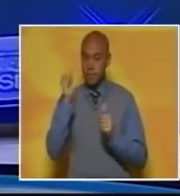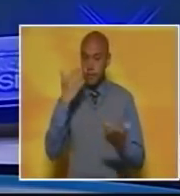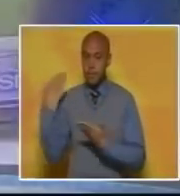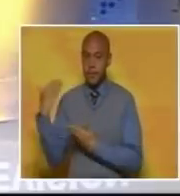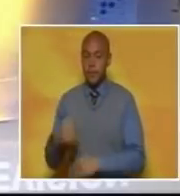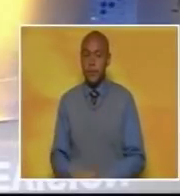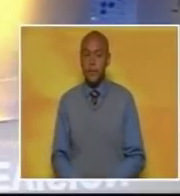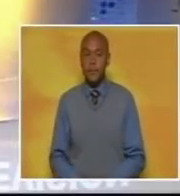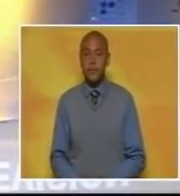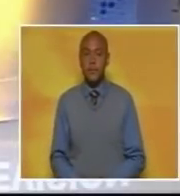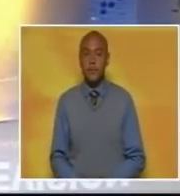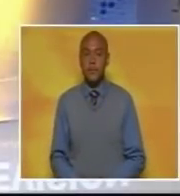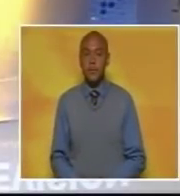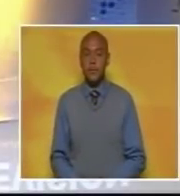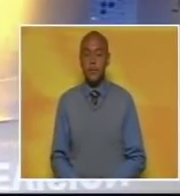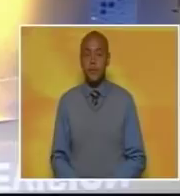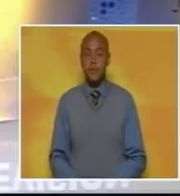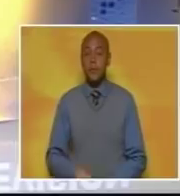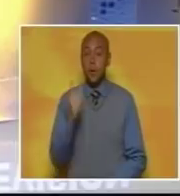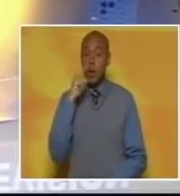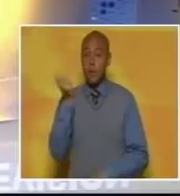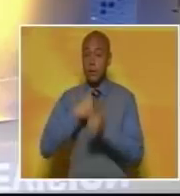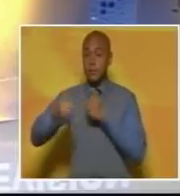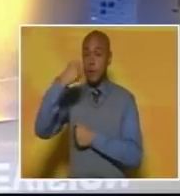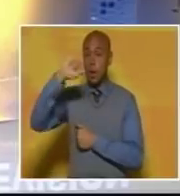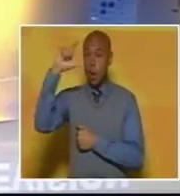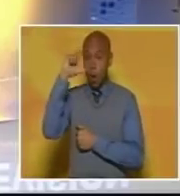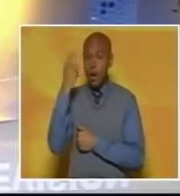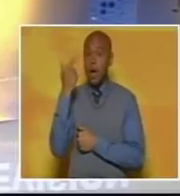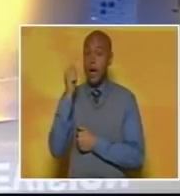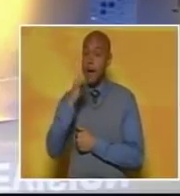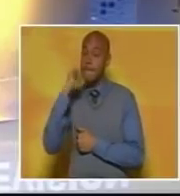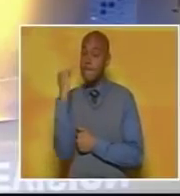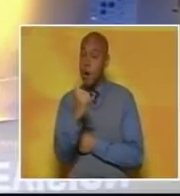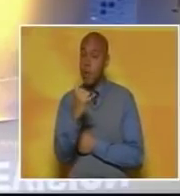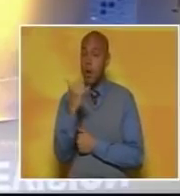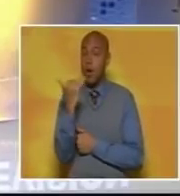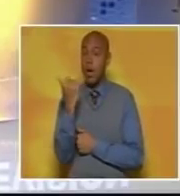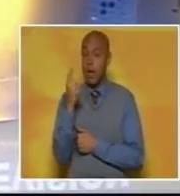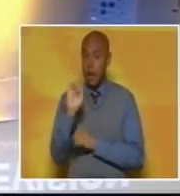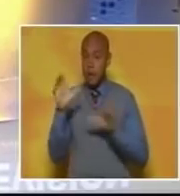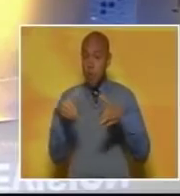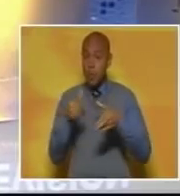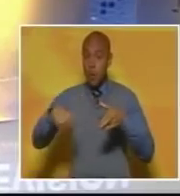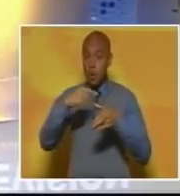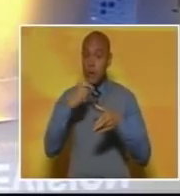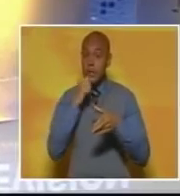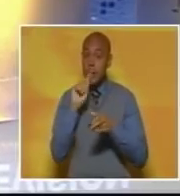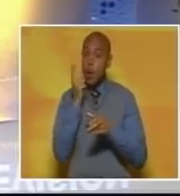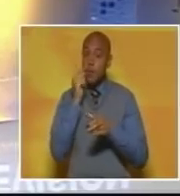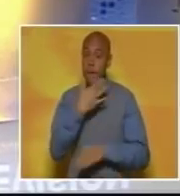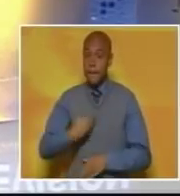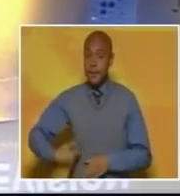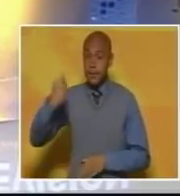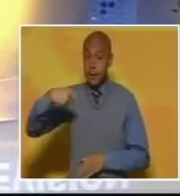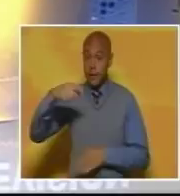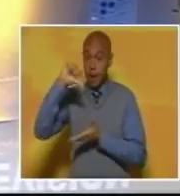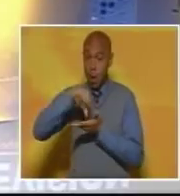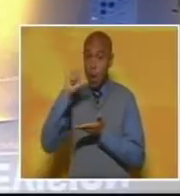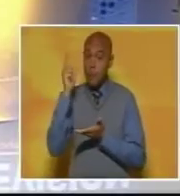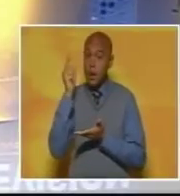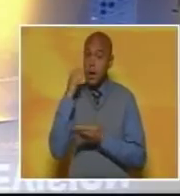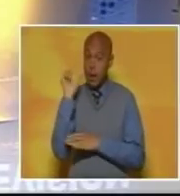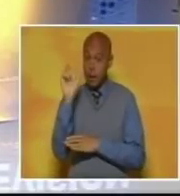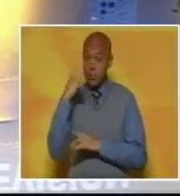Comenzamos. El canciller de la República, Jorge Arreaza, informó que durante la reunión que sostuvo con el presidente de Irán, Hassan